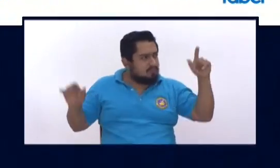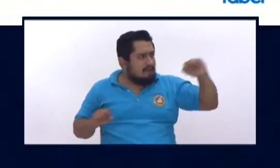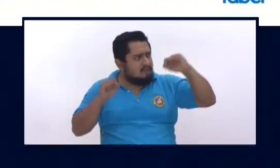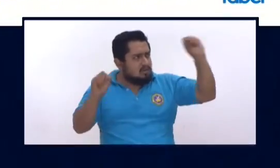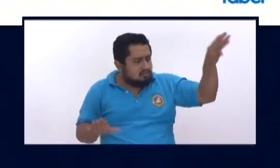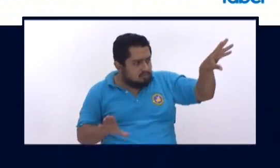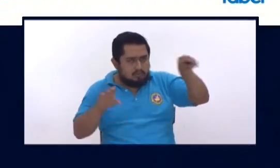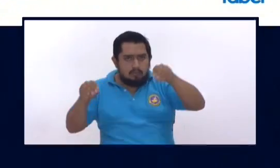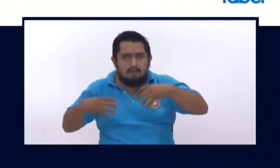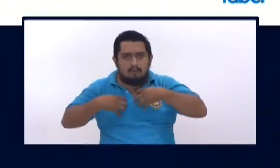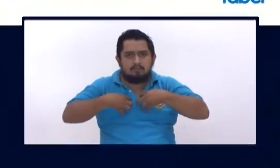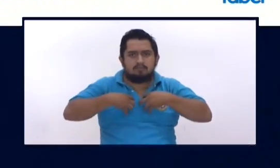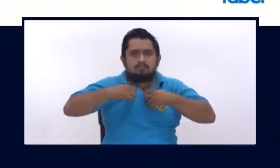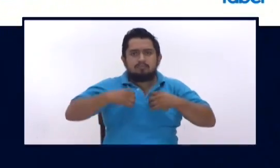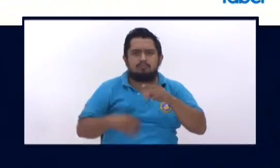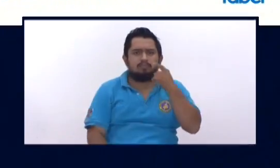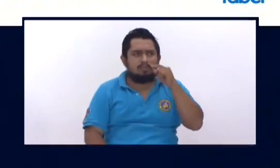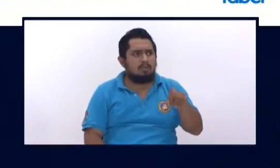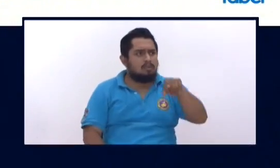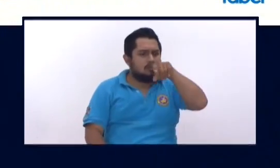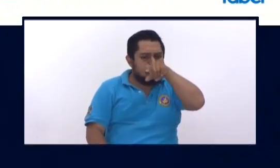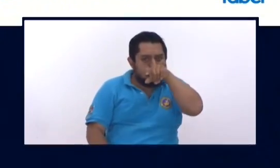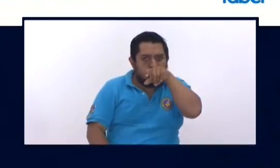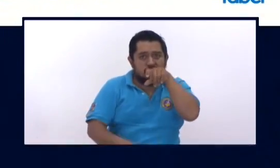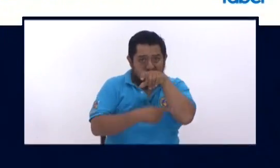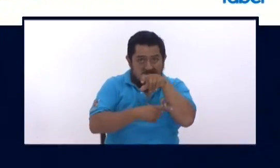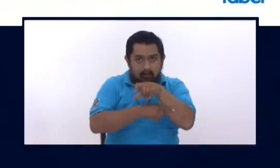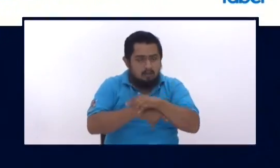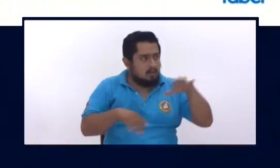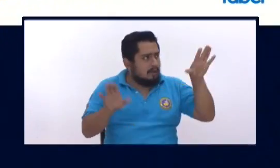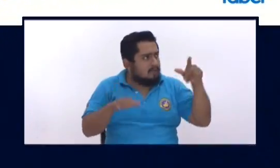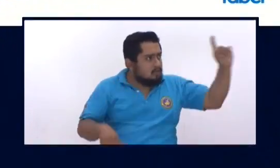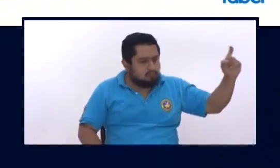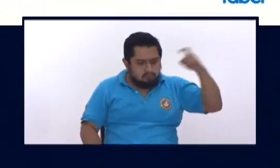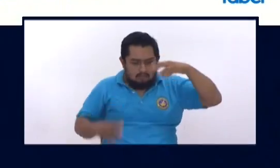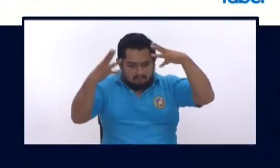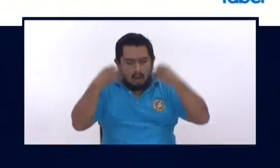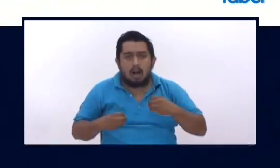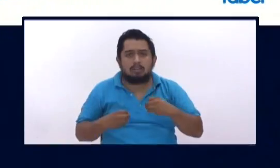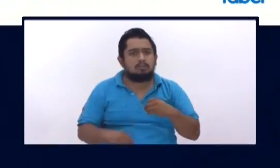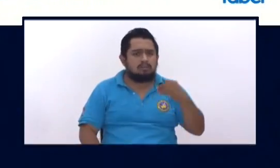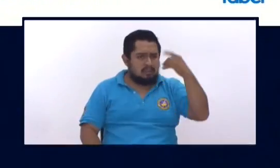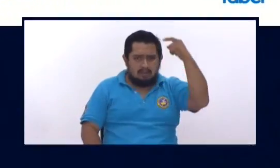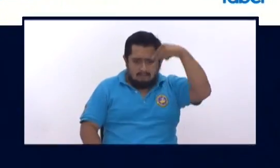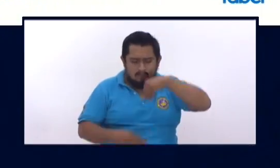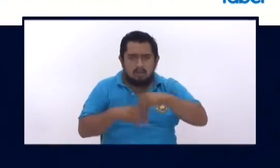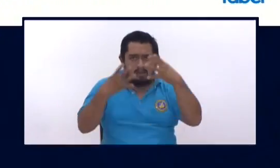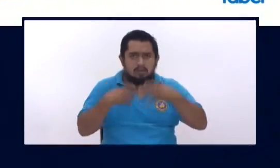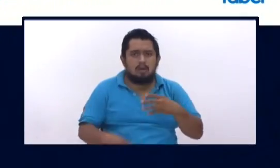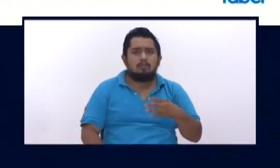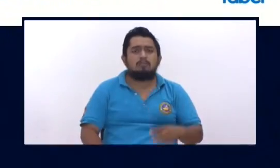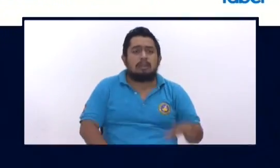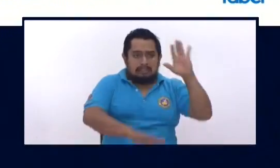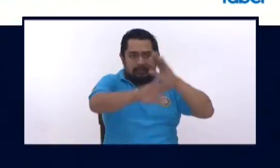usted tucumán un águila el águila es el bar está vivo hermano yo retuitea una historia la